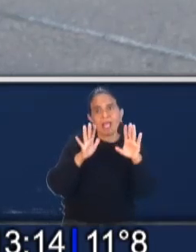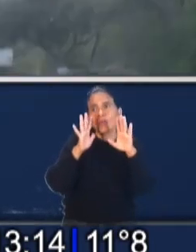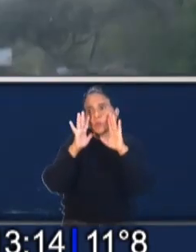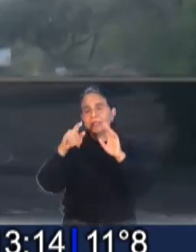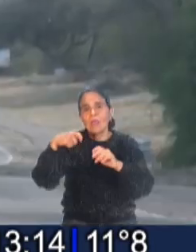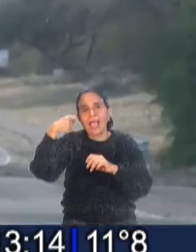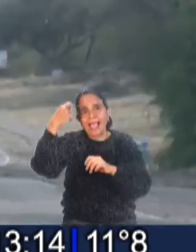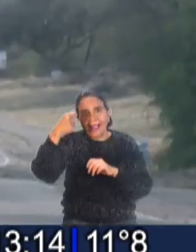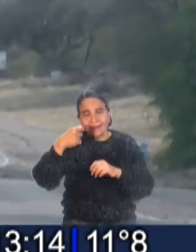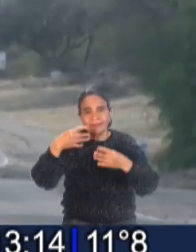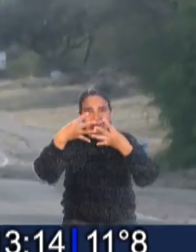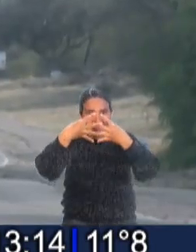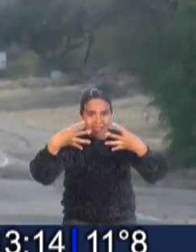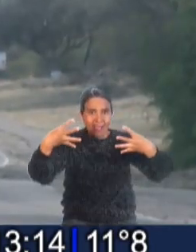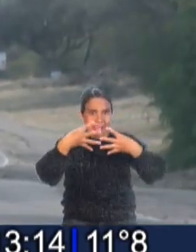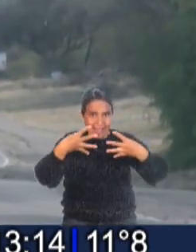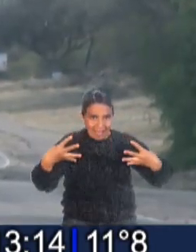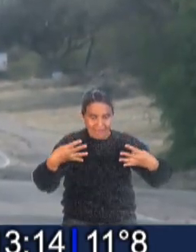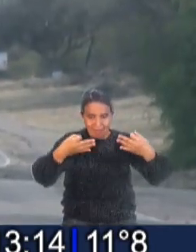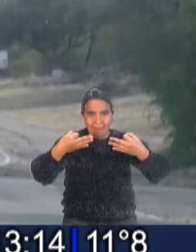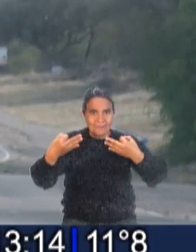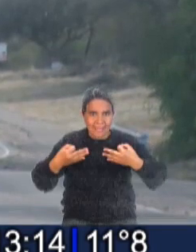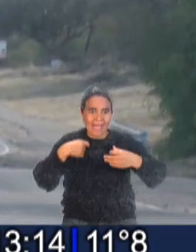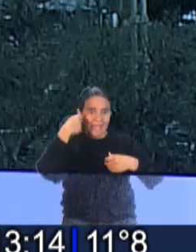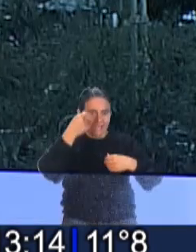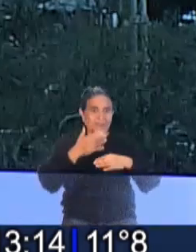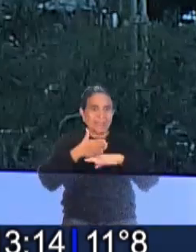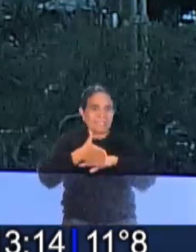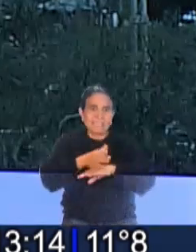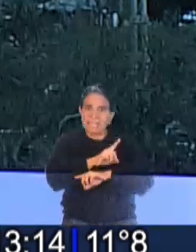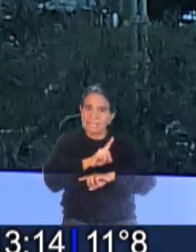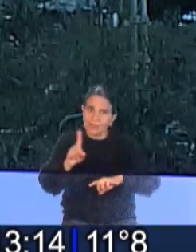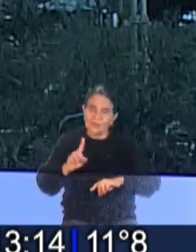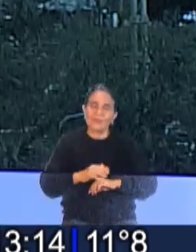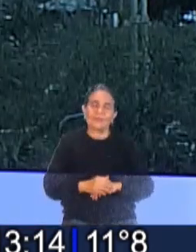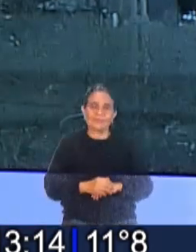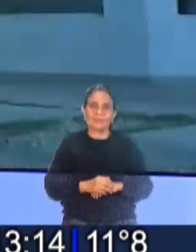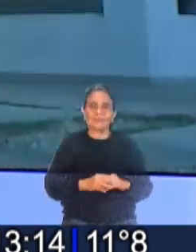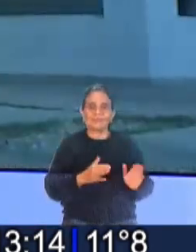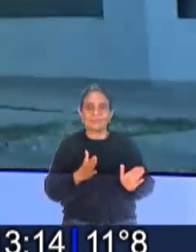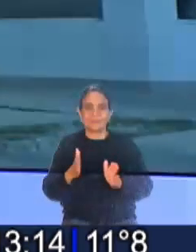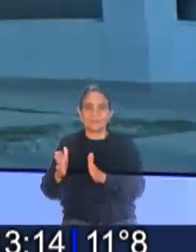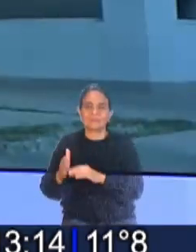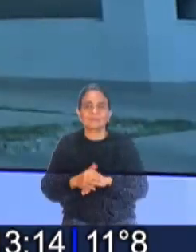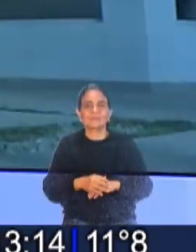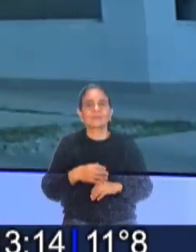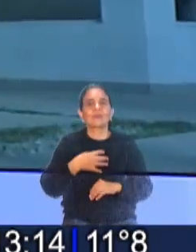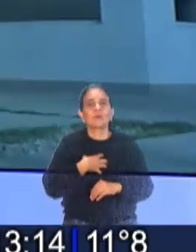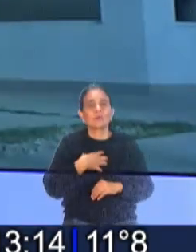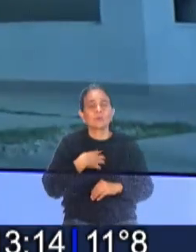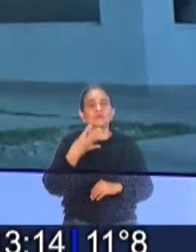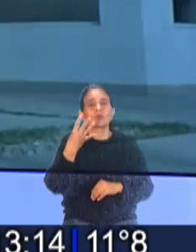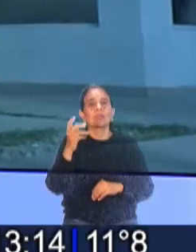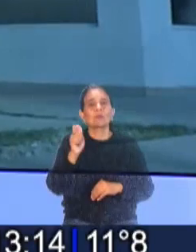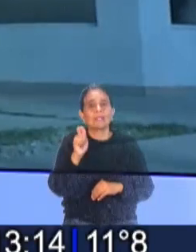alambres cerrados, las tranqueras cerradas para que no salgan los animales a la ruta. Comenzaron los cursos cuatrimestrales que tienen,